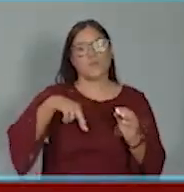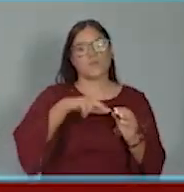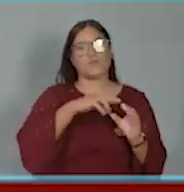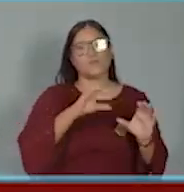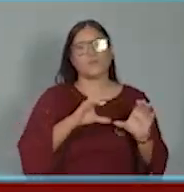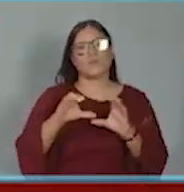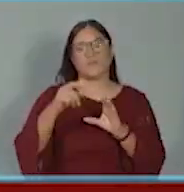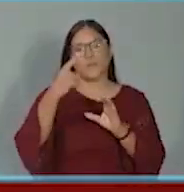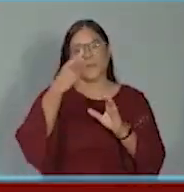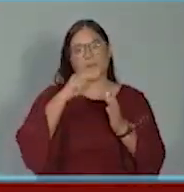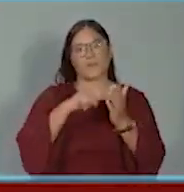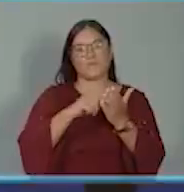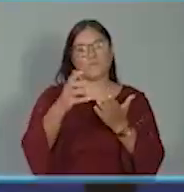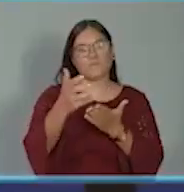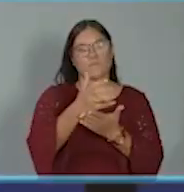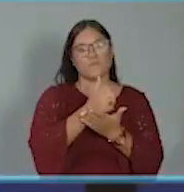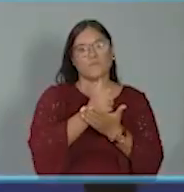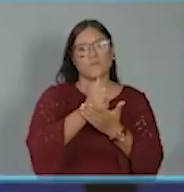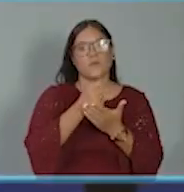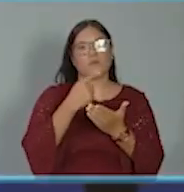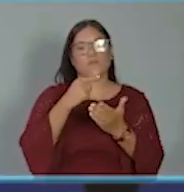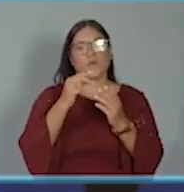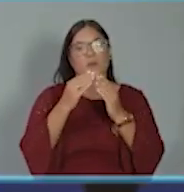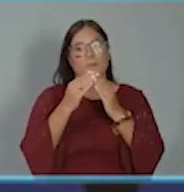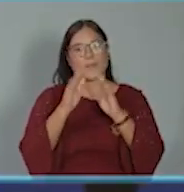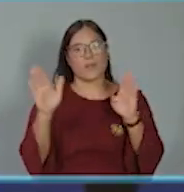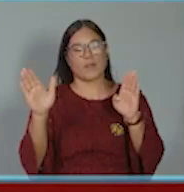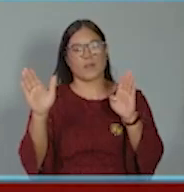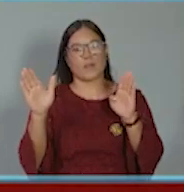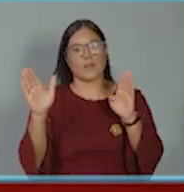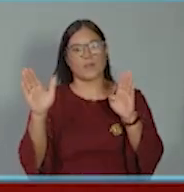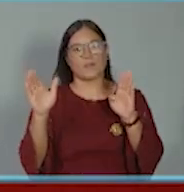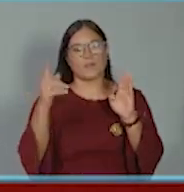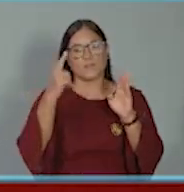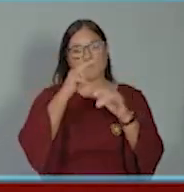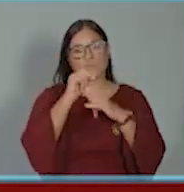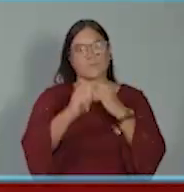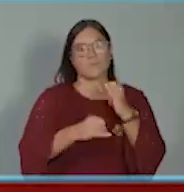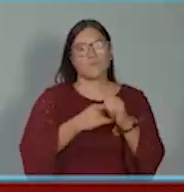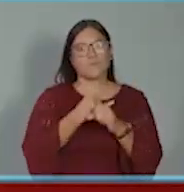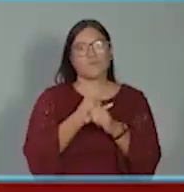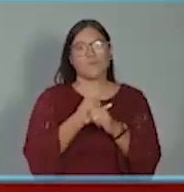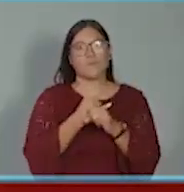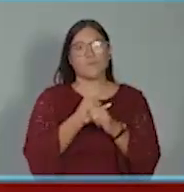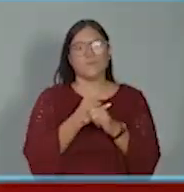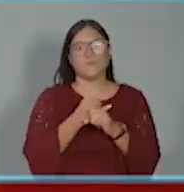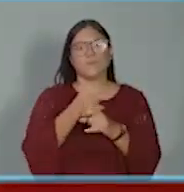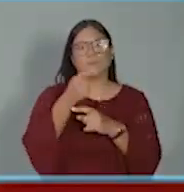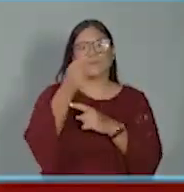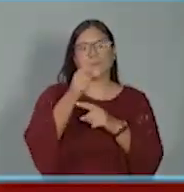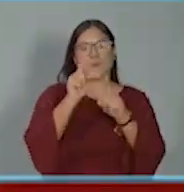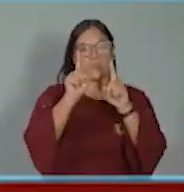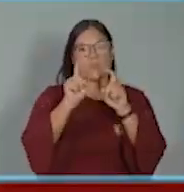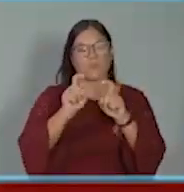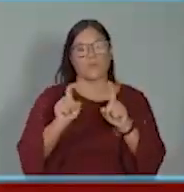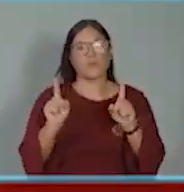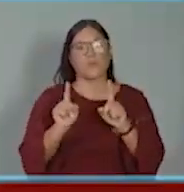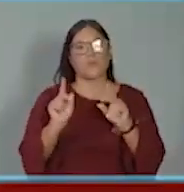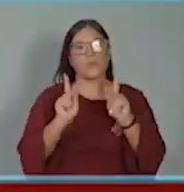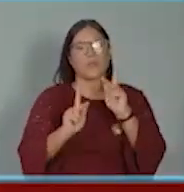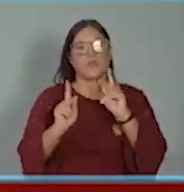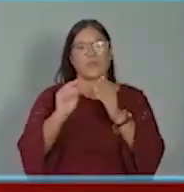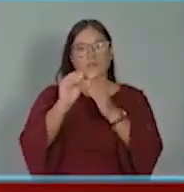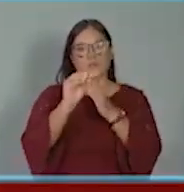hicimos para el ayuntamiento fue habilitar una página o un aplicativo de reclutamiento en donde la gente